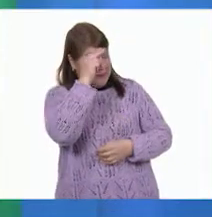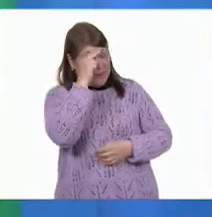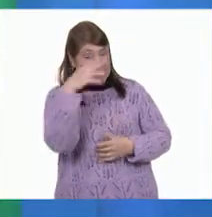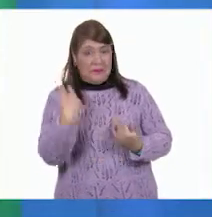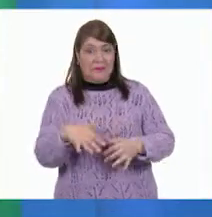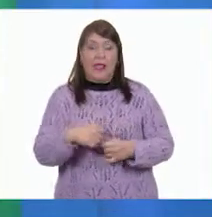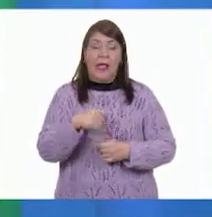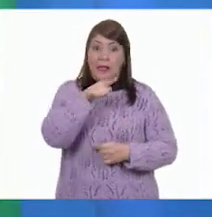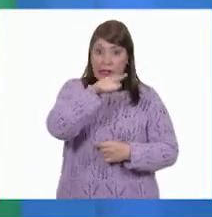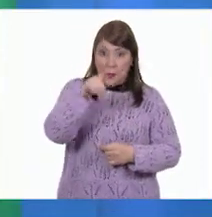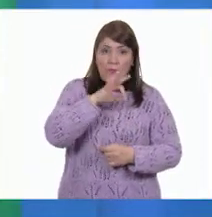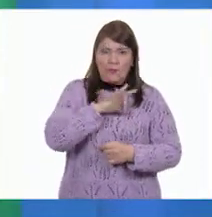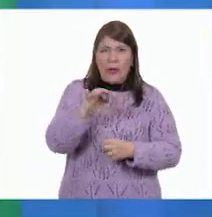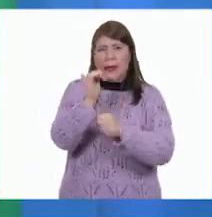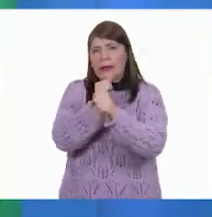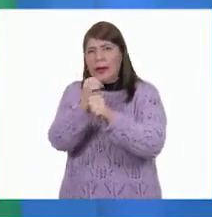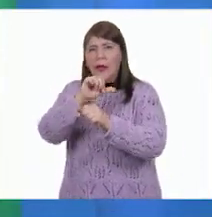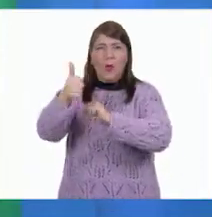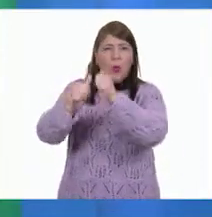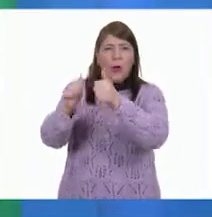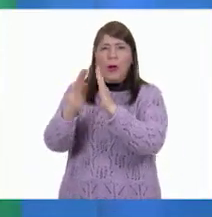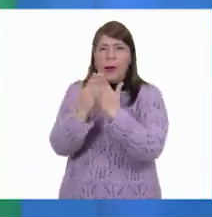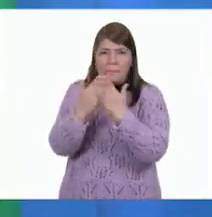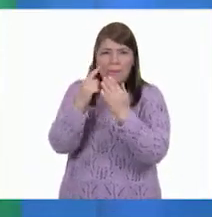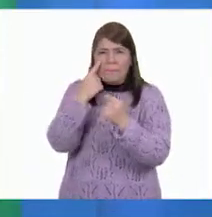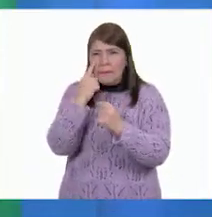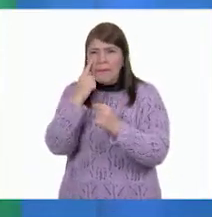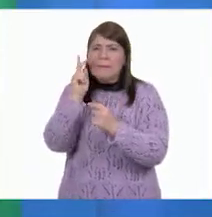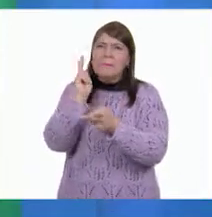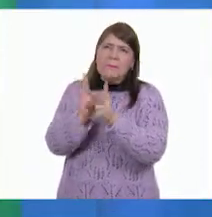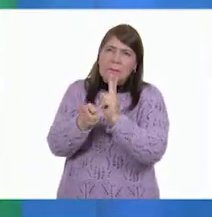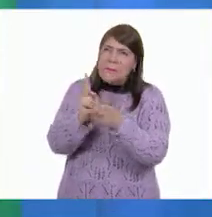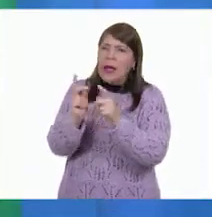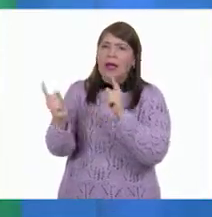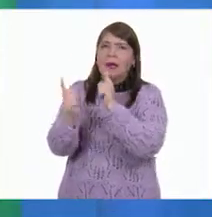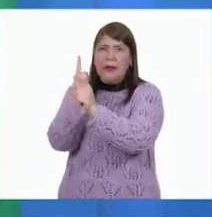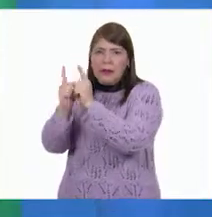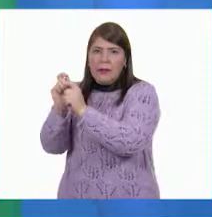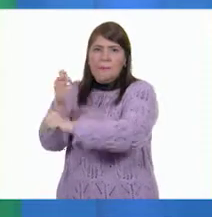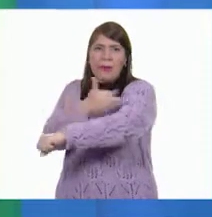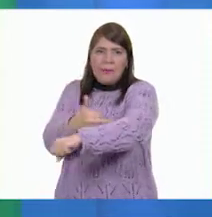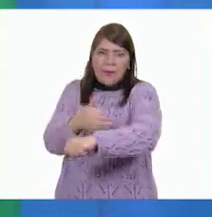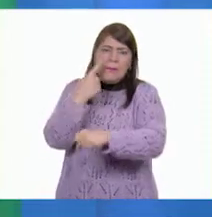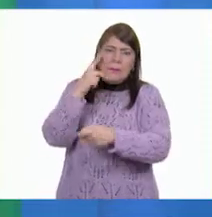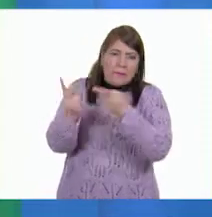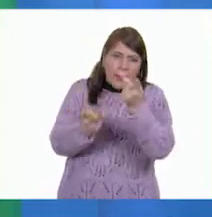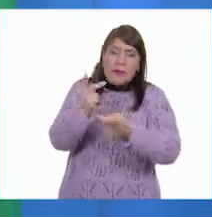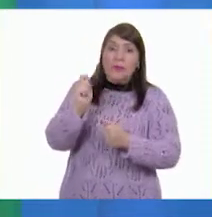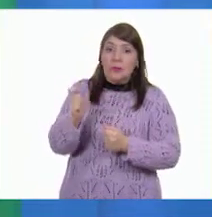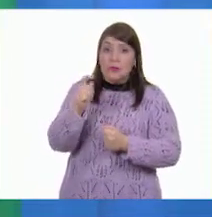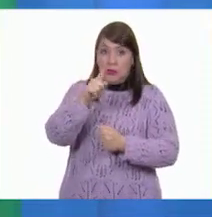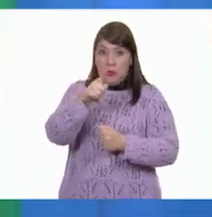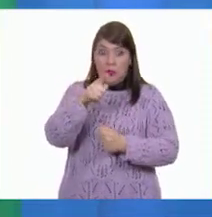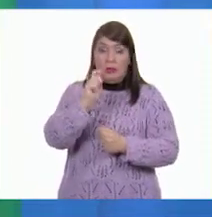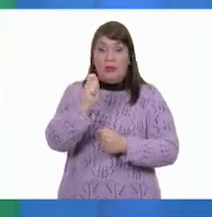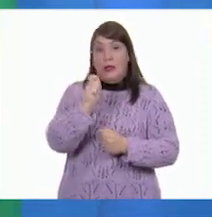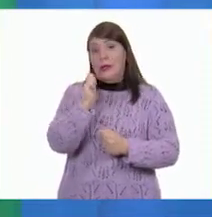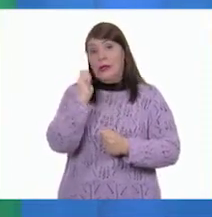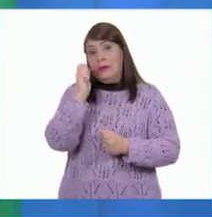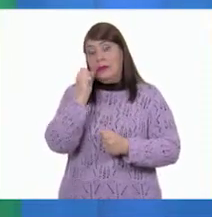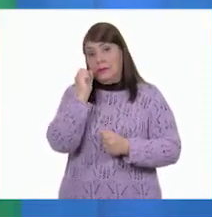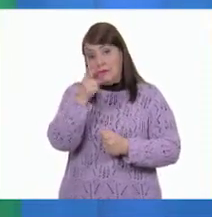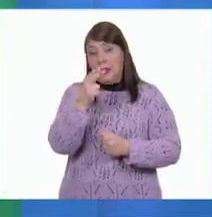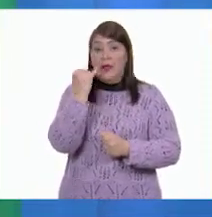Si te es posible, consulta otros libros y comenta el tema de hoy con tu familia. Si tienes la fortuna de hablar una lengua